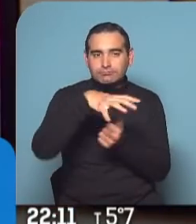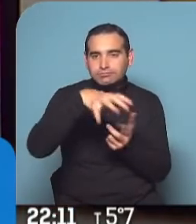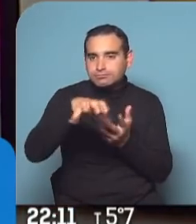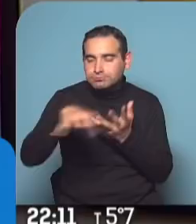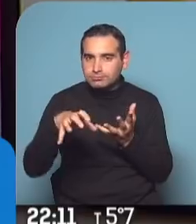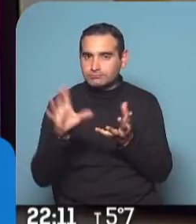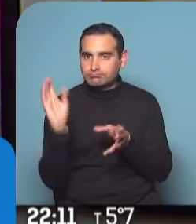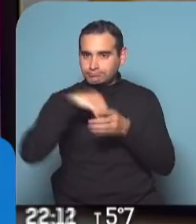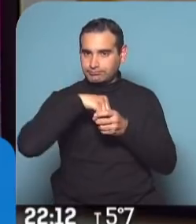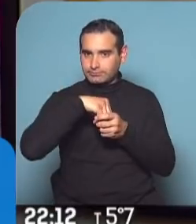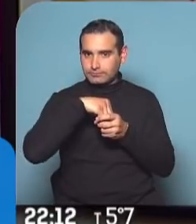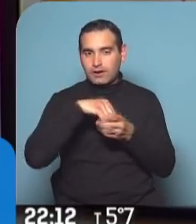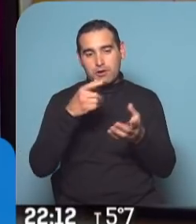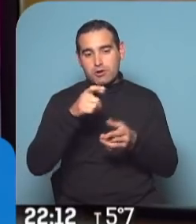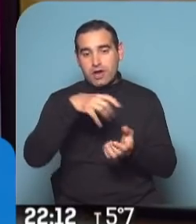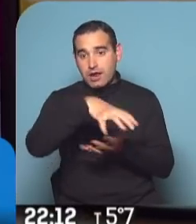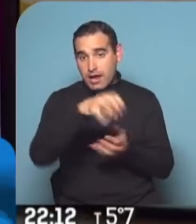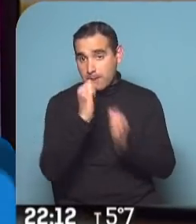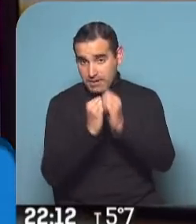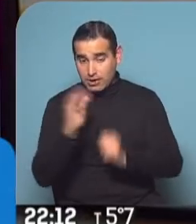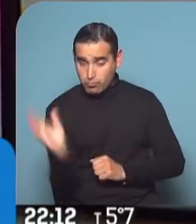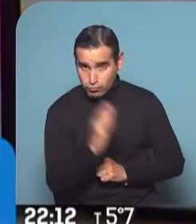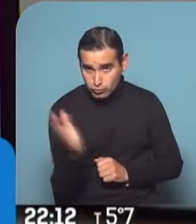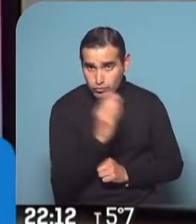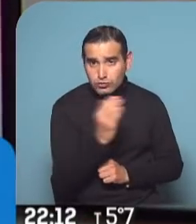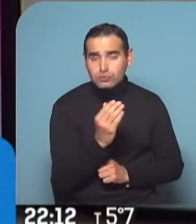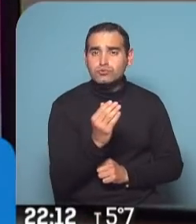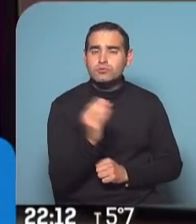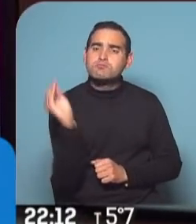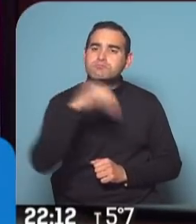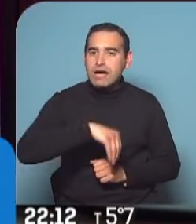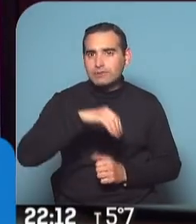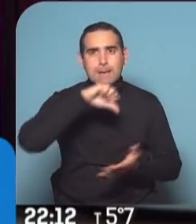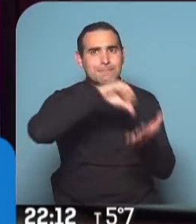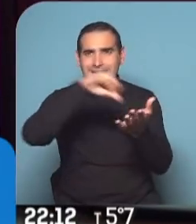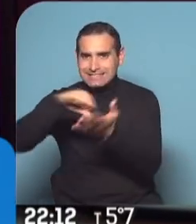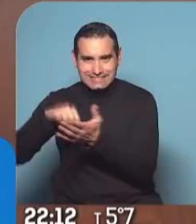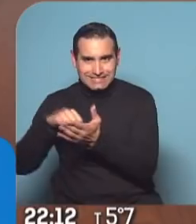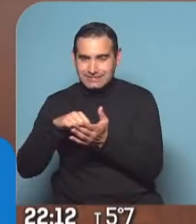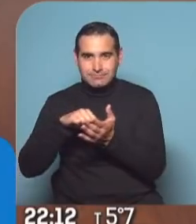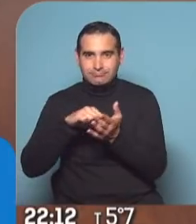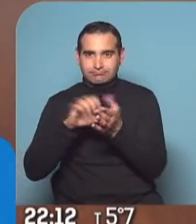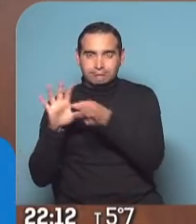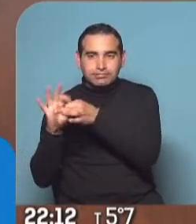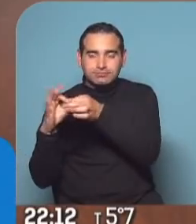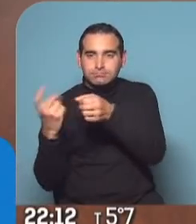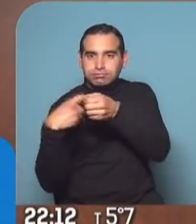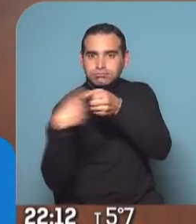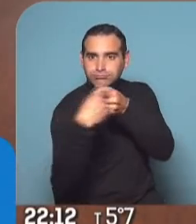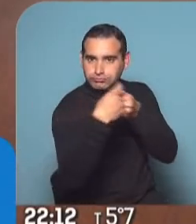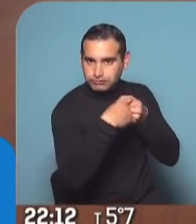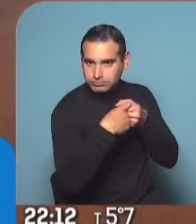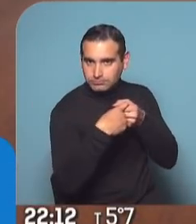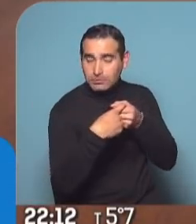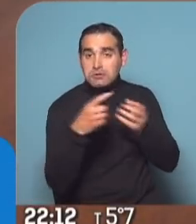de sectores productivos como de la cantidad de países y de la población de cada país, ¿no?